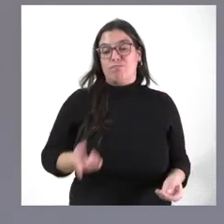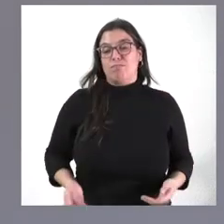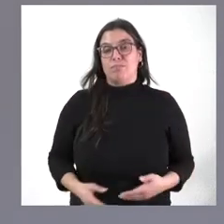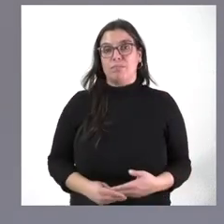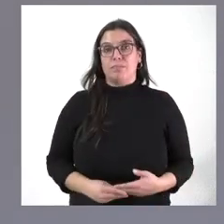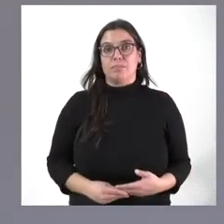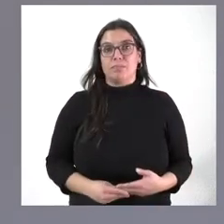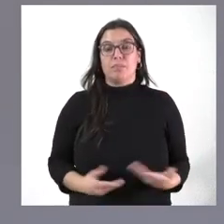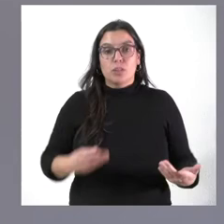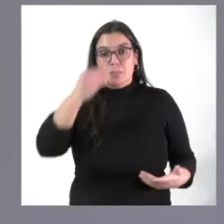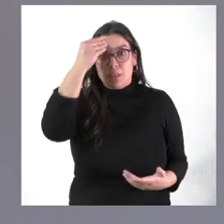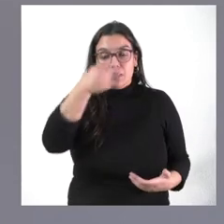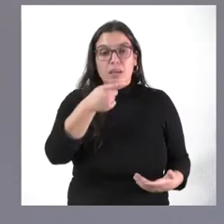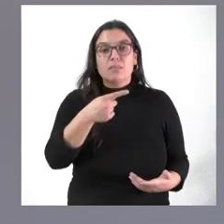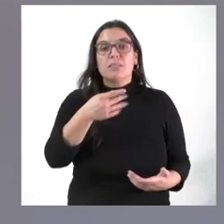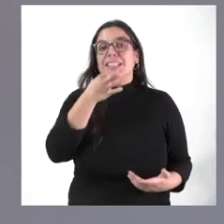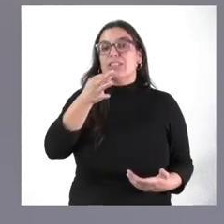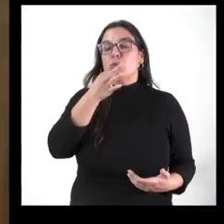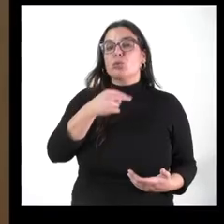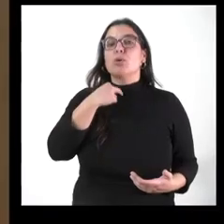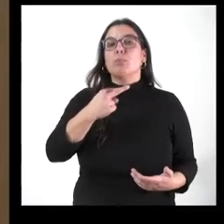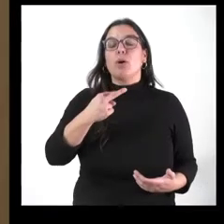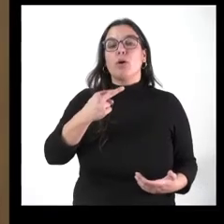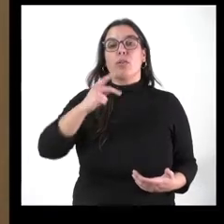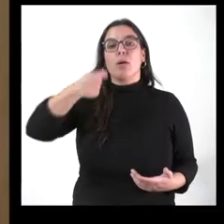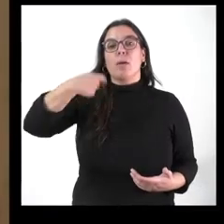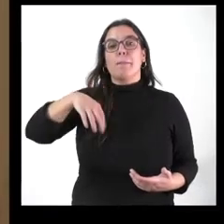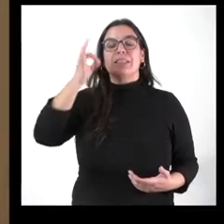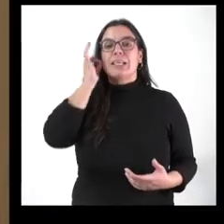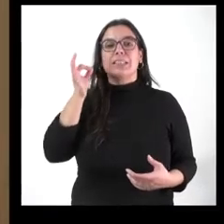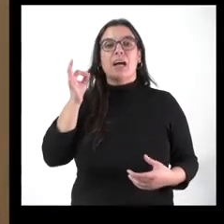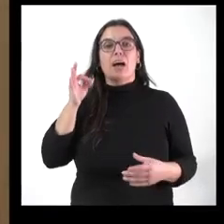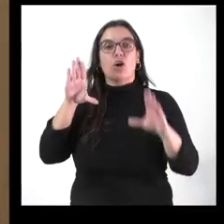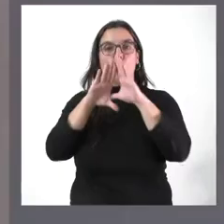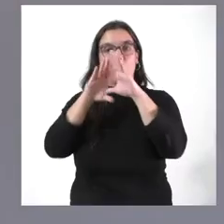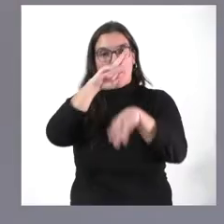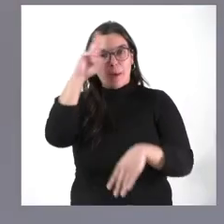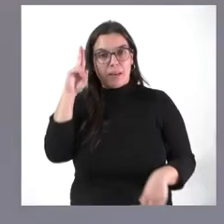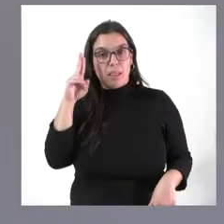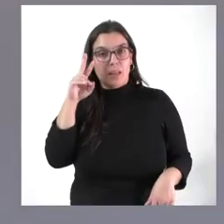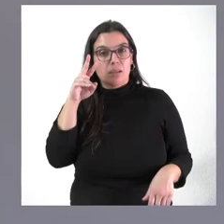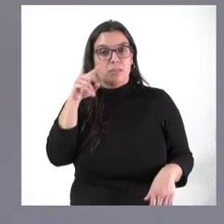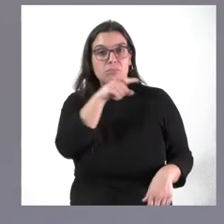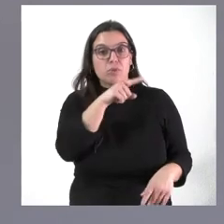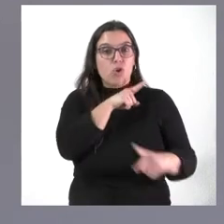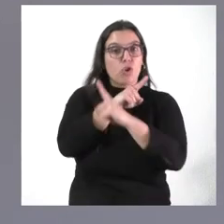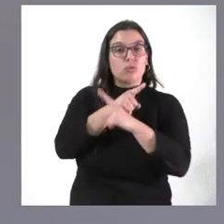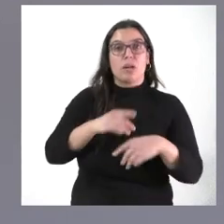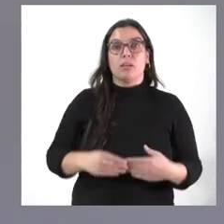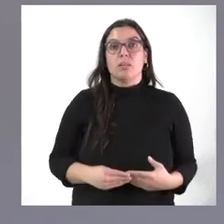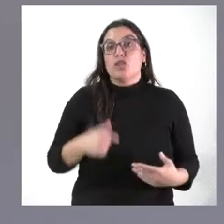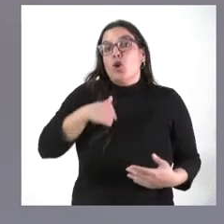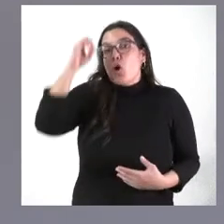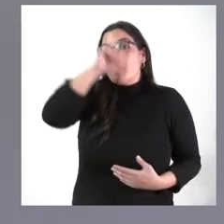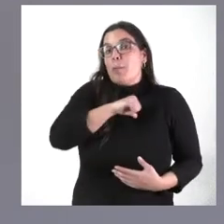Entonces qué le parecen las palabras de la presidenta de la comunidad de Madrid en este aspecto las censuran Bueno yo le he dado mi opinión